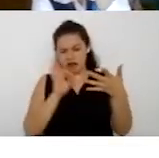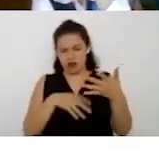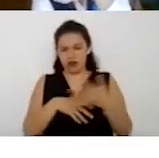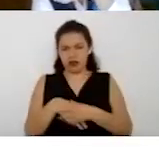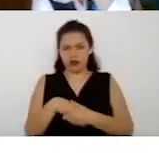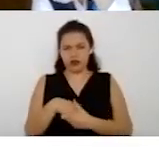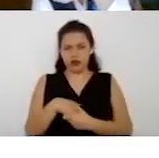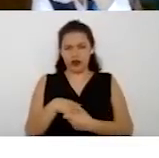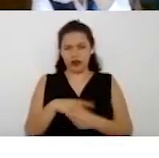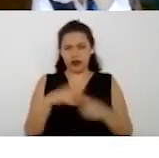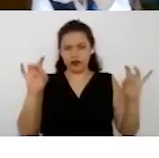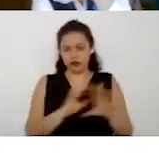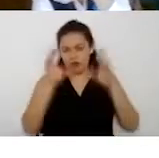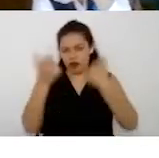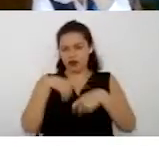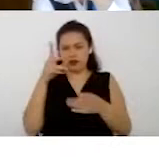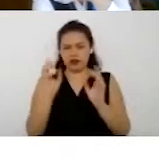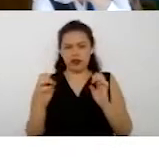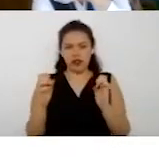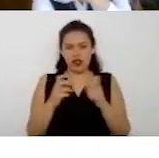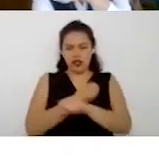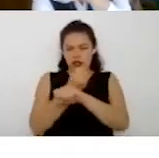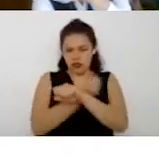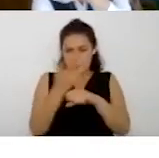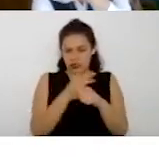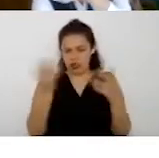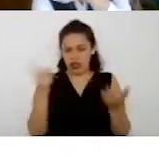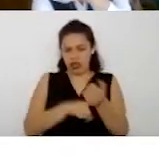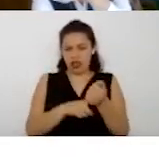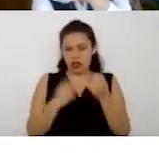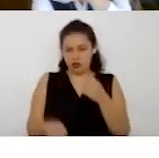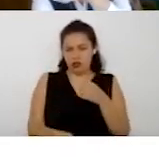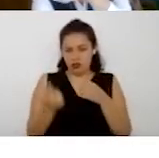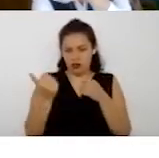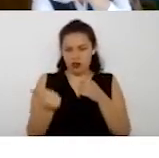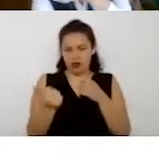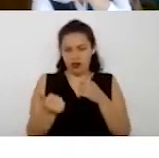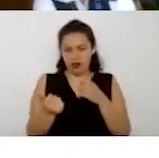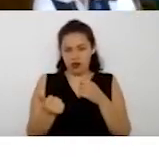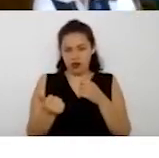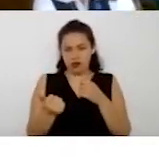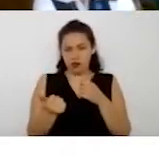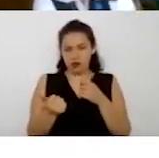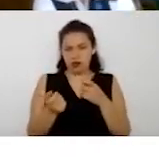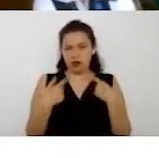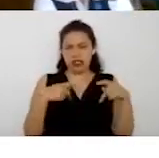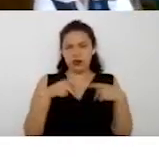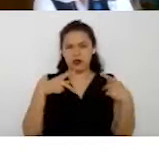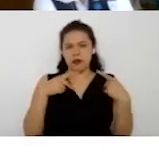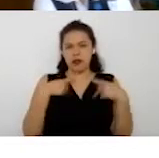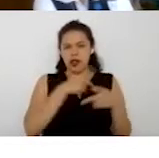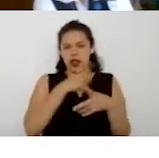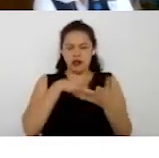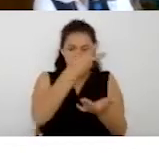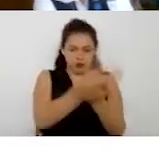Bien, en casos de hemorragias internas, de primera instancia, la víctima tiene que estar totalmente recostada, ¿de acuerdo? En